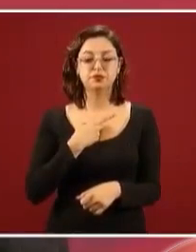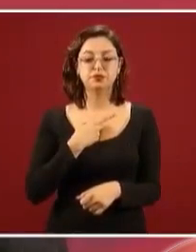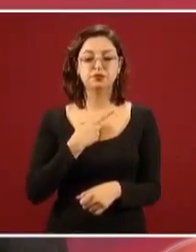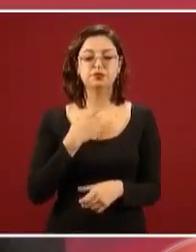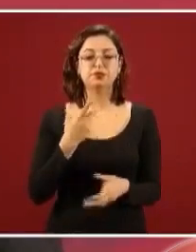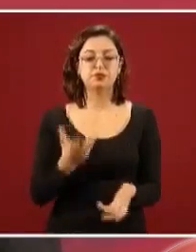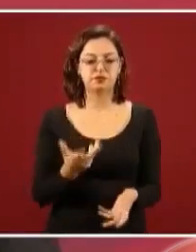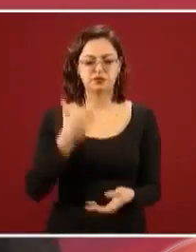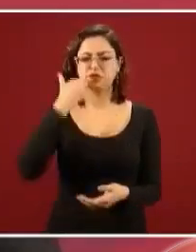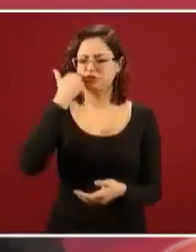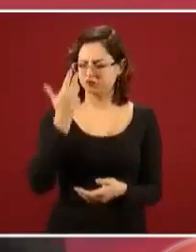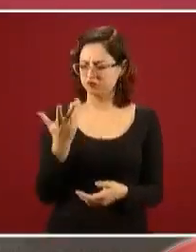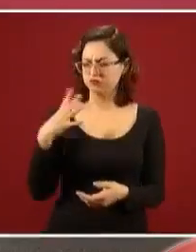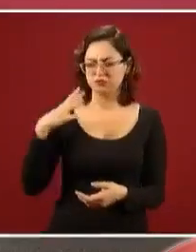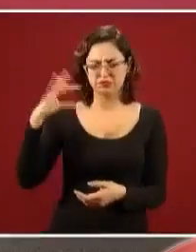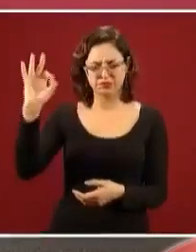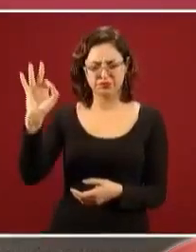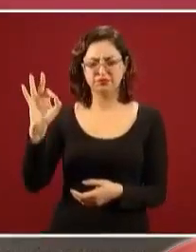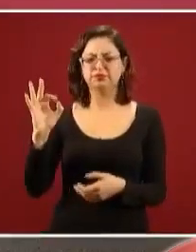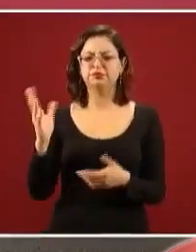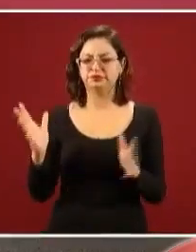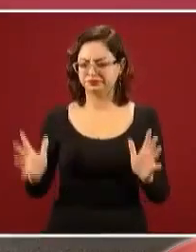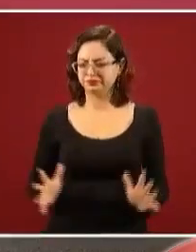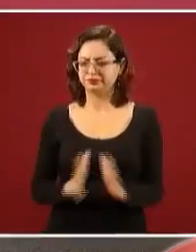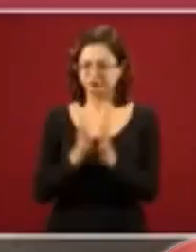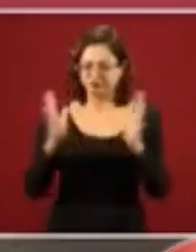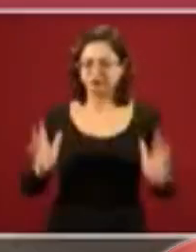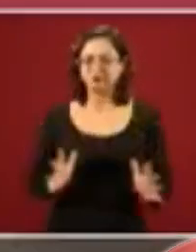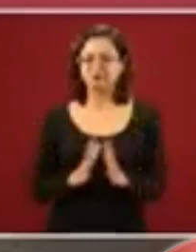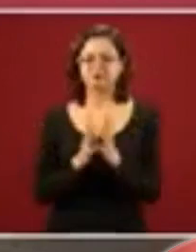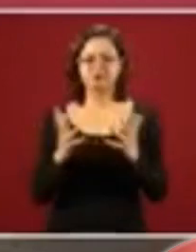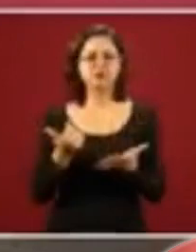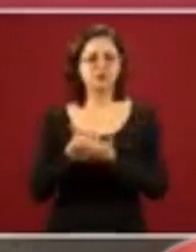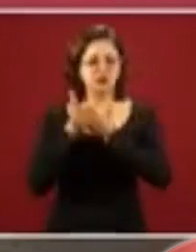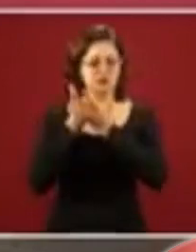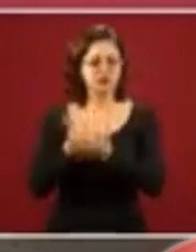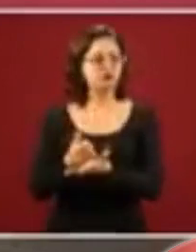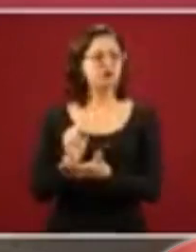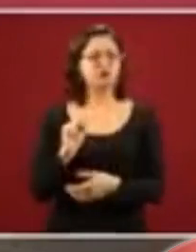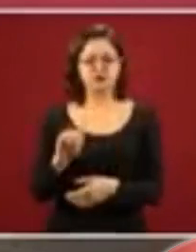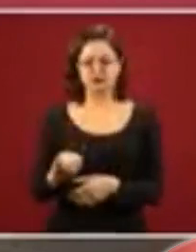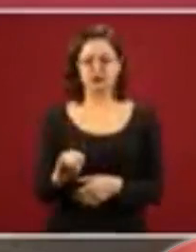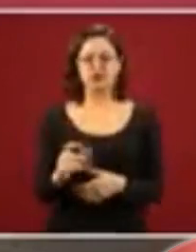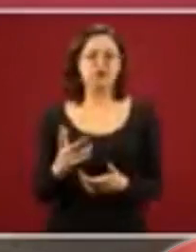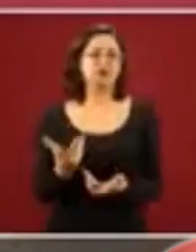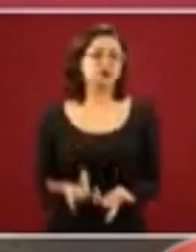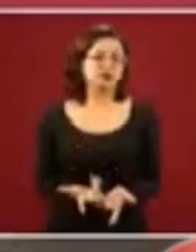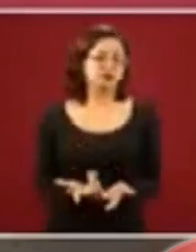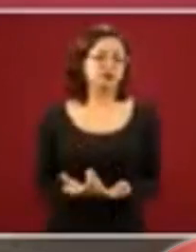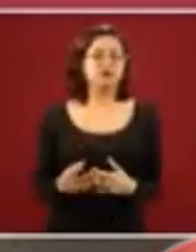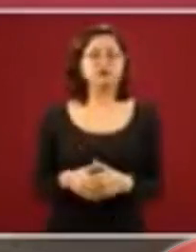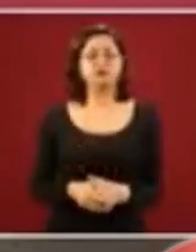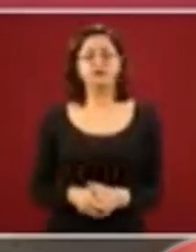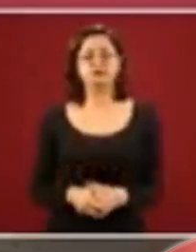quiere participar, quiere colaborar, quiere ayudar. De todas